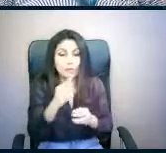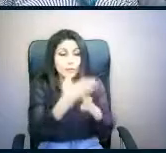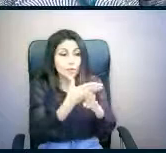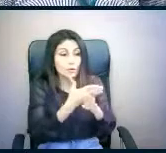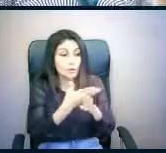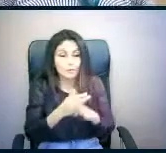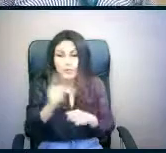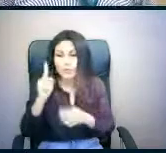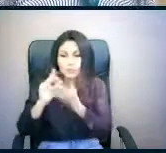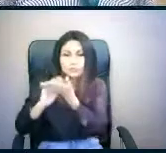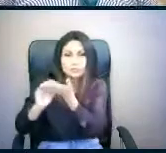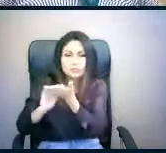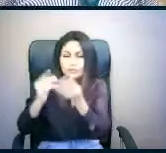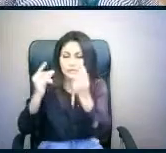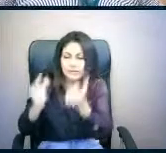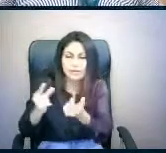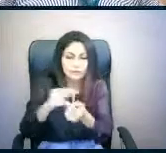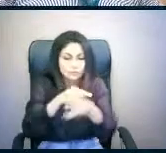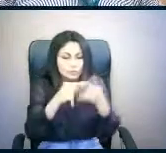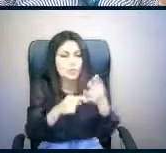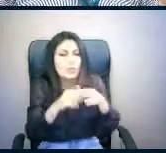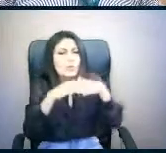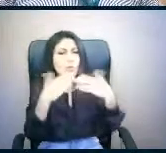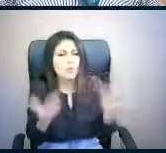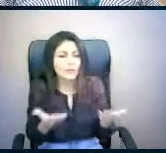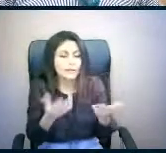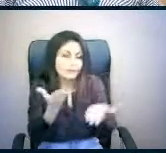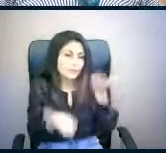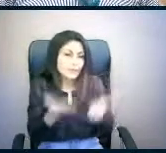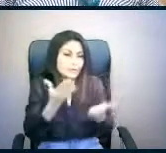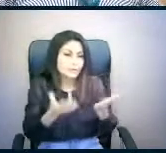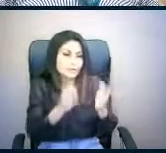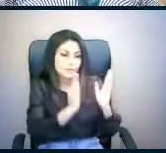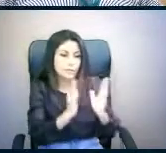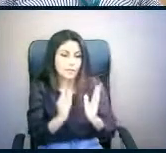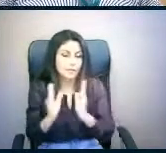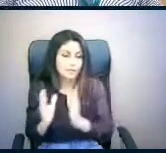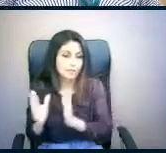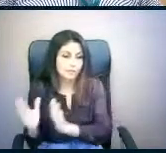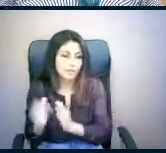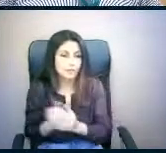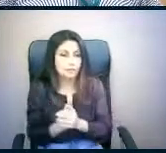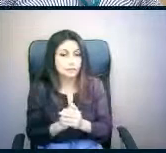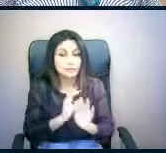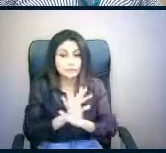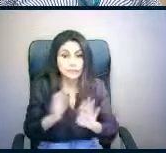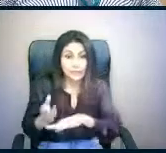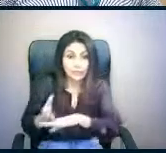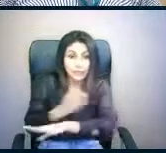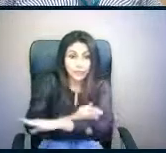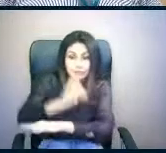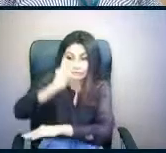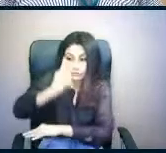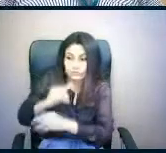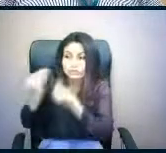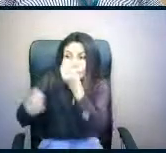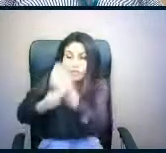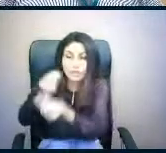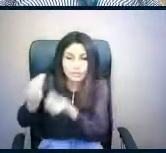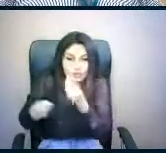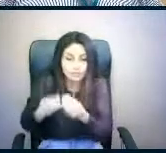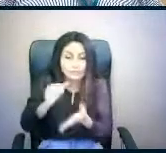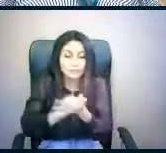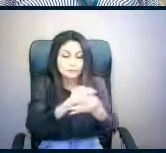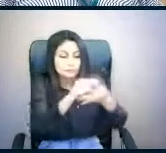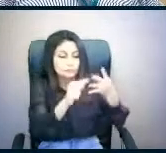solucionar el problema, dependiendo pues, de cómo lo clasifiquemos. Entonces, aplicamos las decisiones tomadas y pues esto